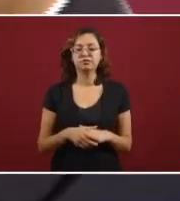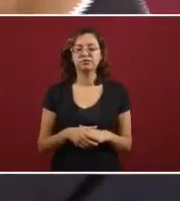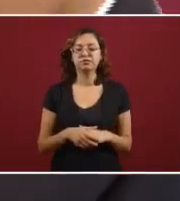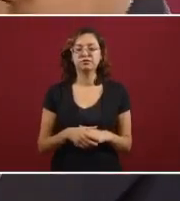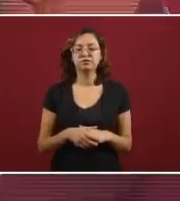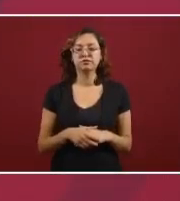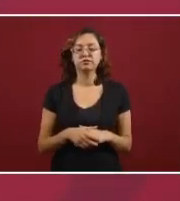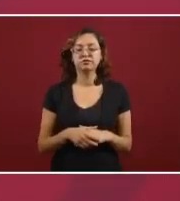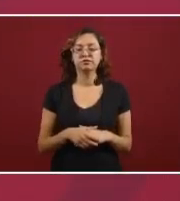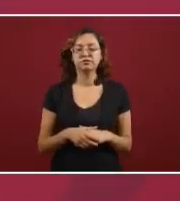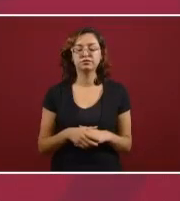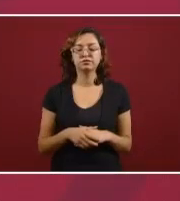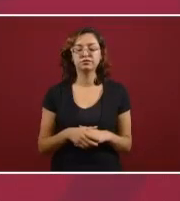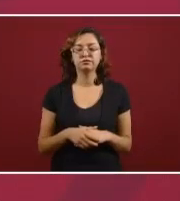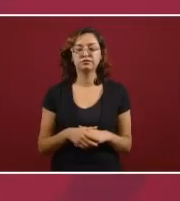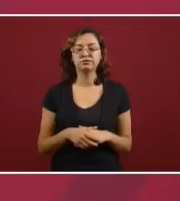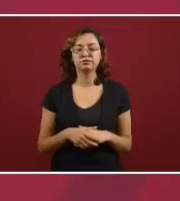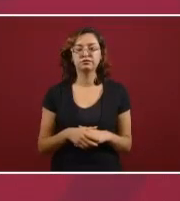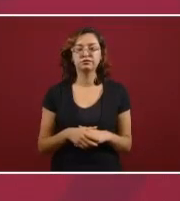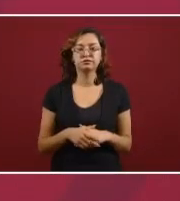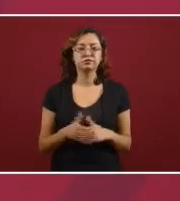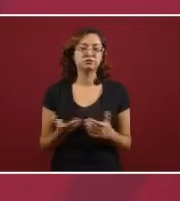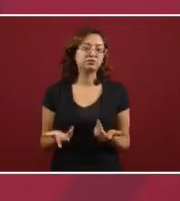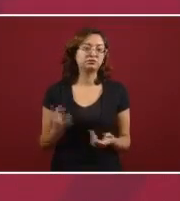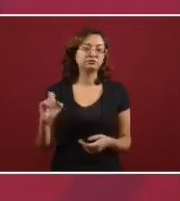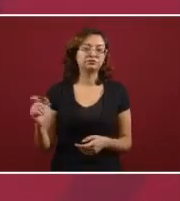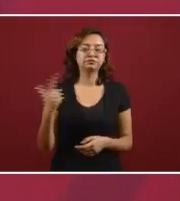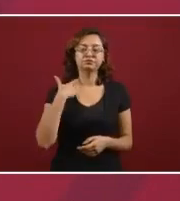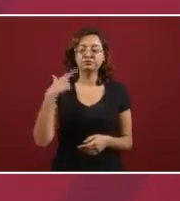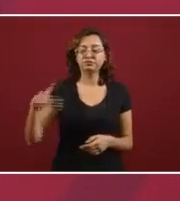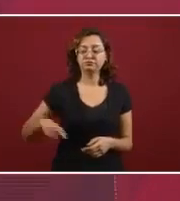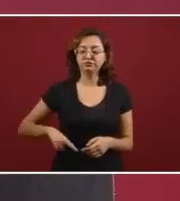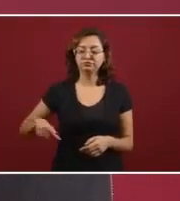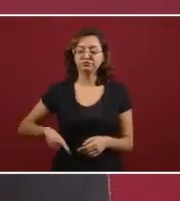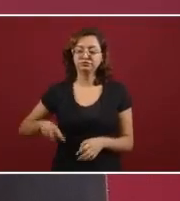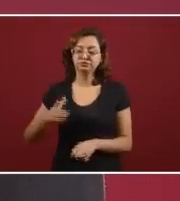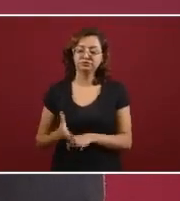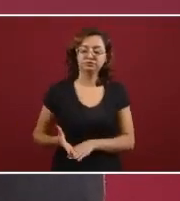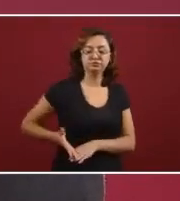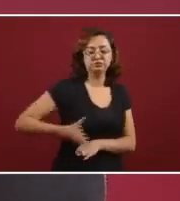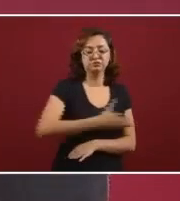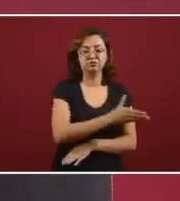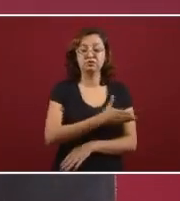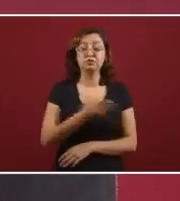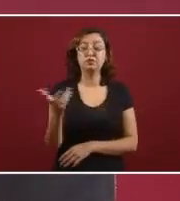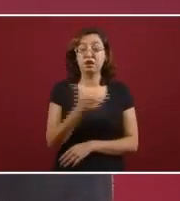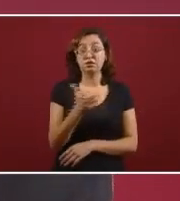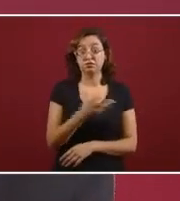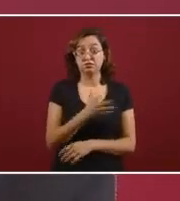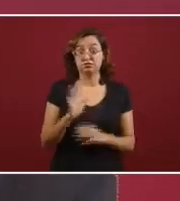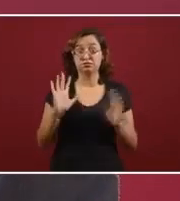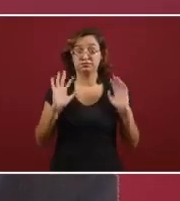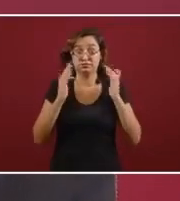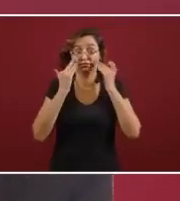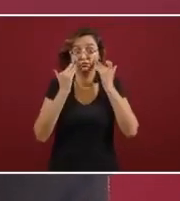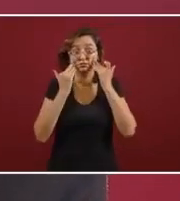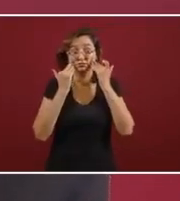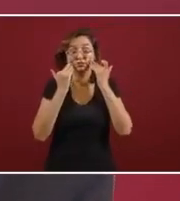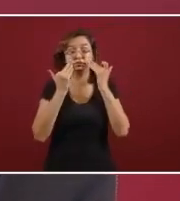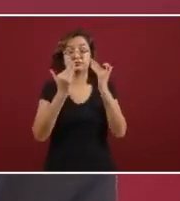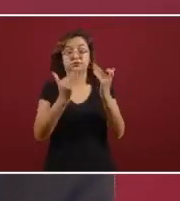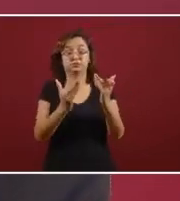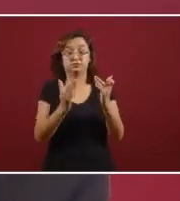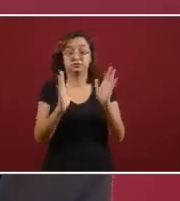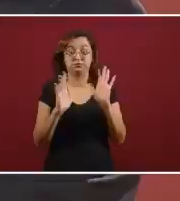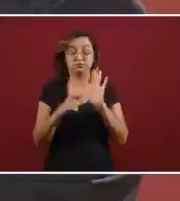se hizo en el pasado gobierno, y que conste, que hablo de